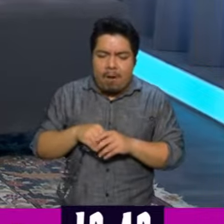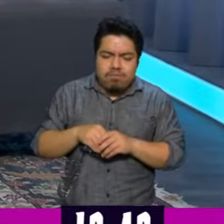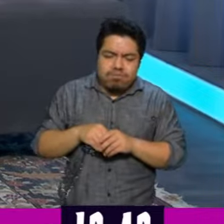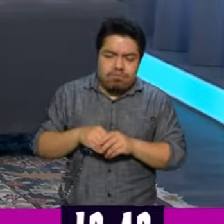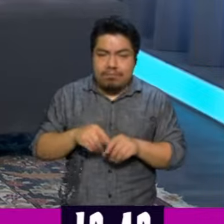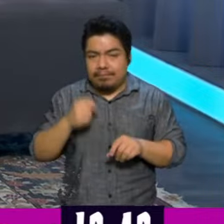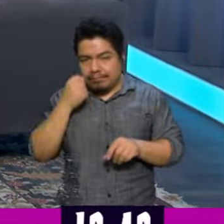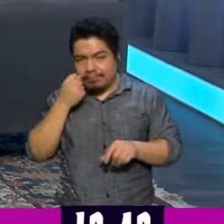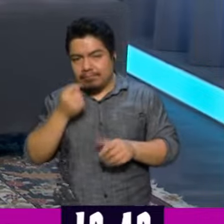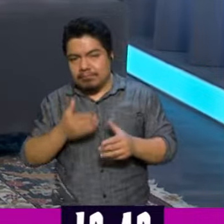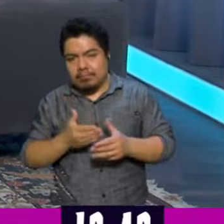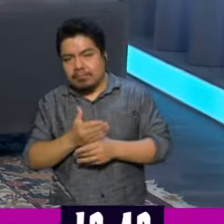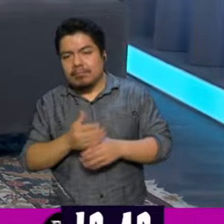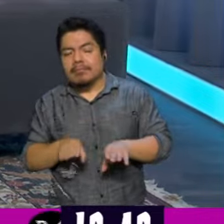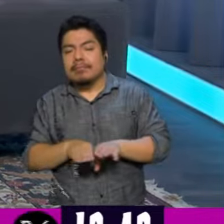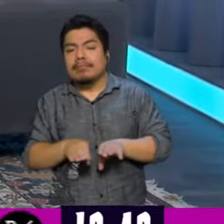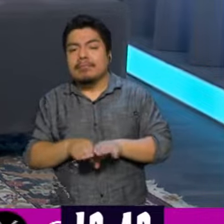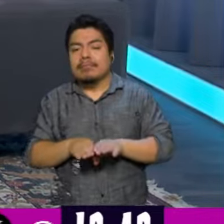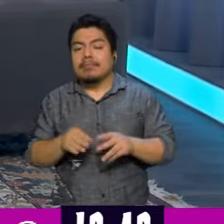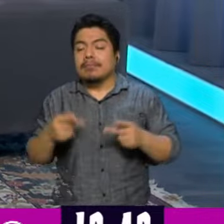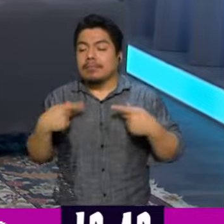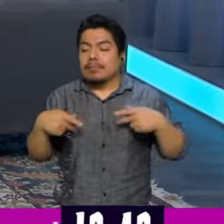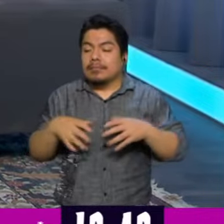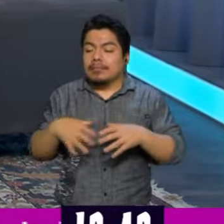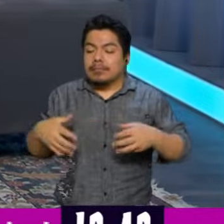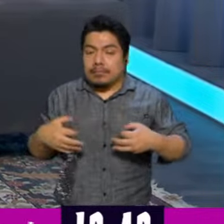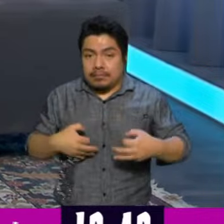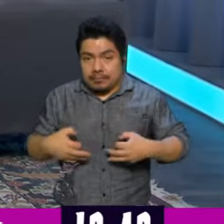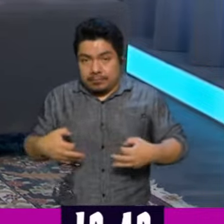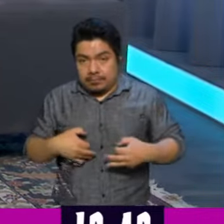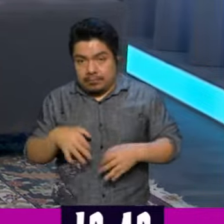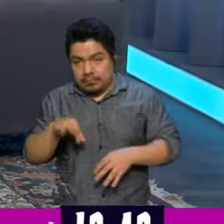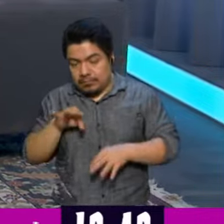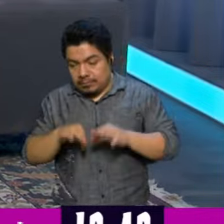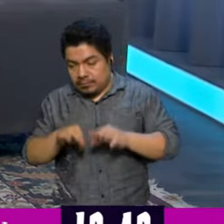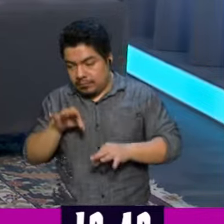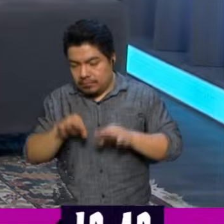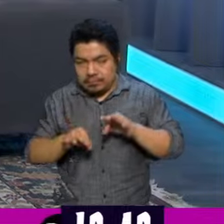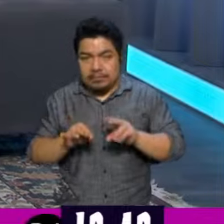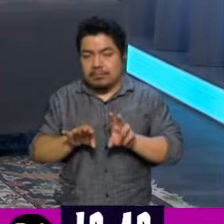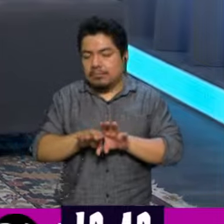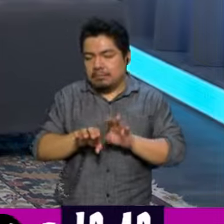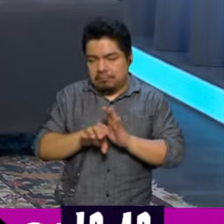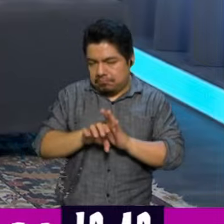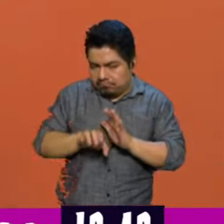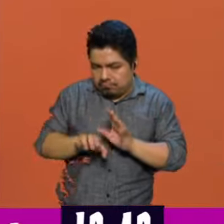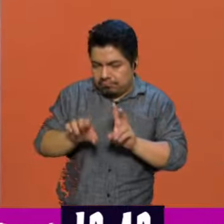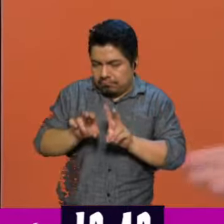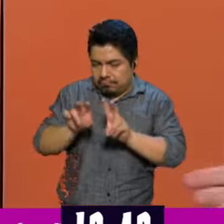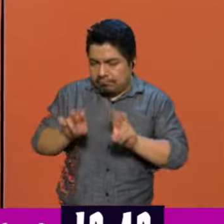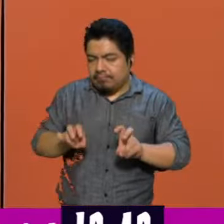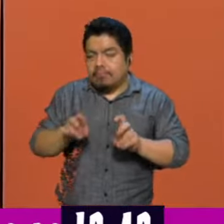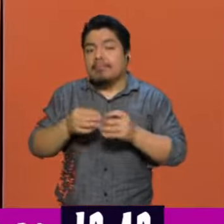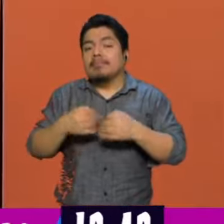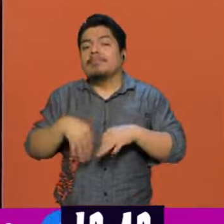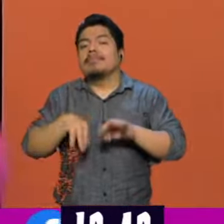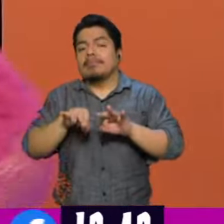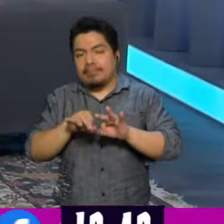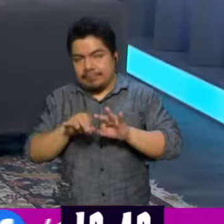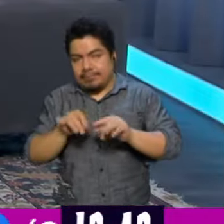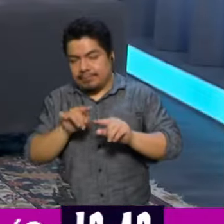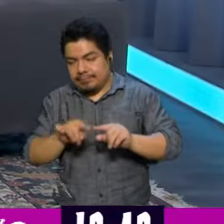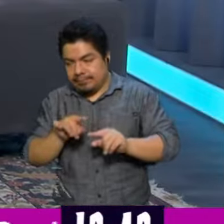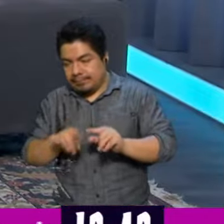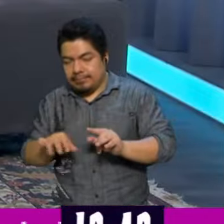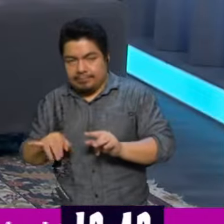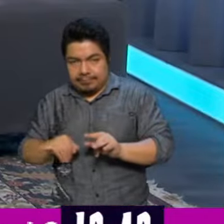entramos. ¿Cómo le hace una compañía de teatro para elegir los temas, digamos, que les interesa a su compañía.